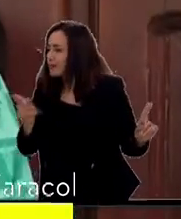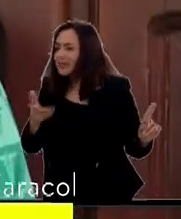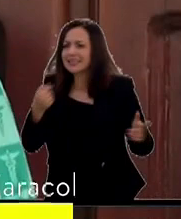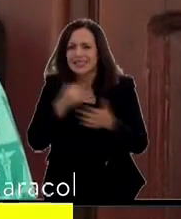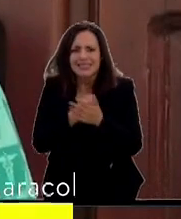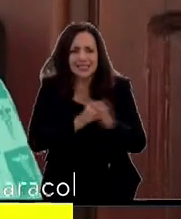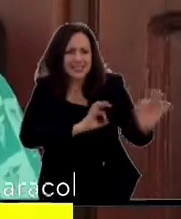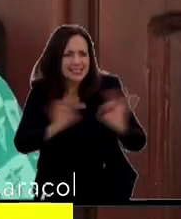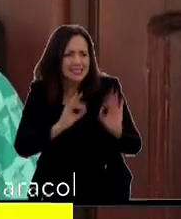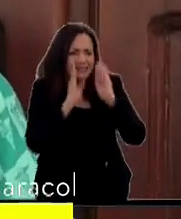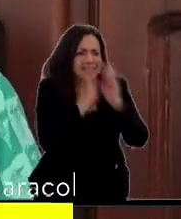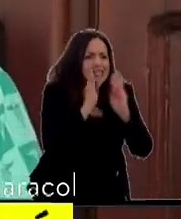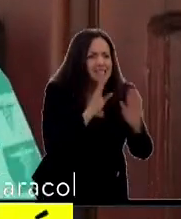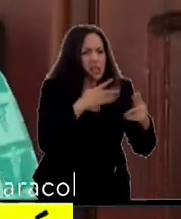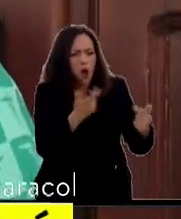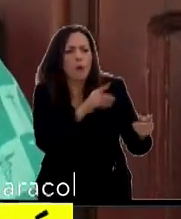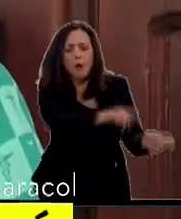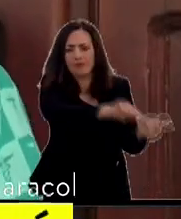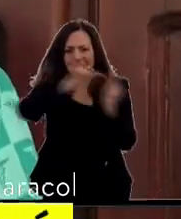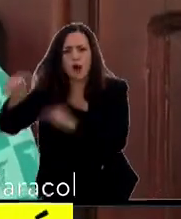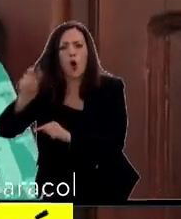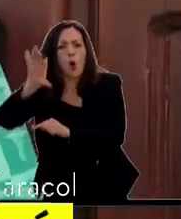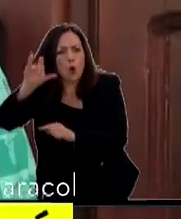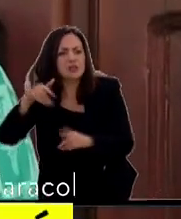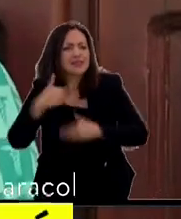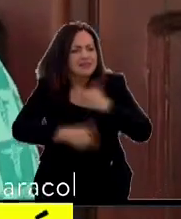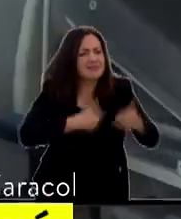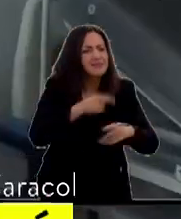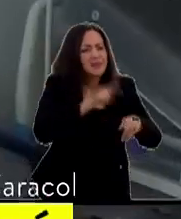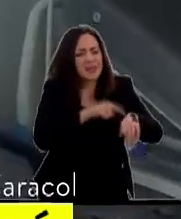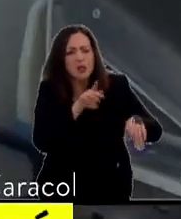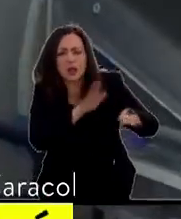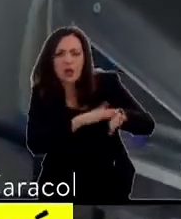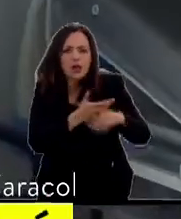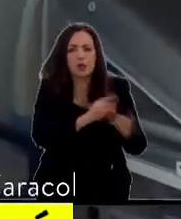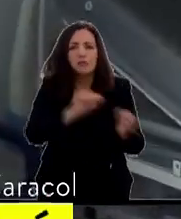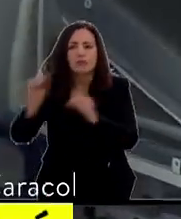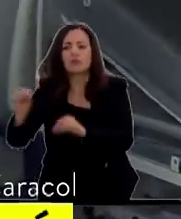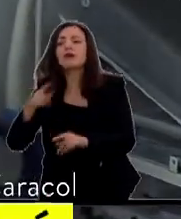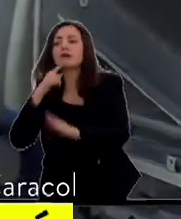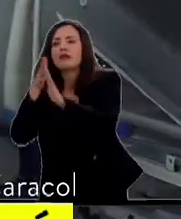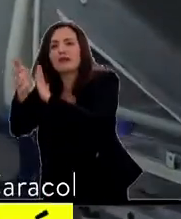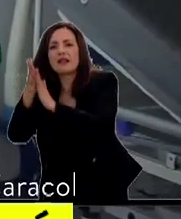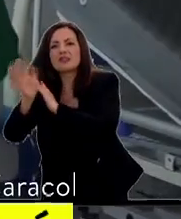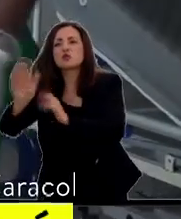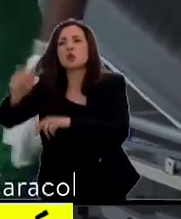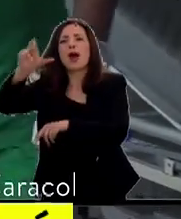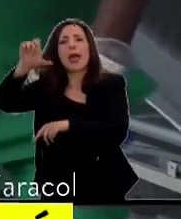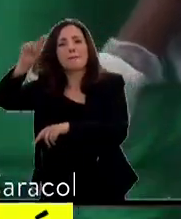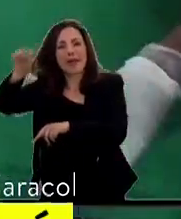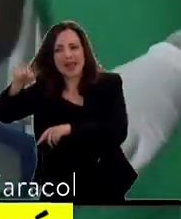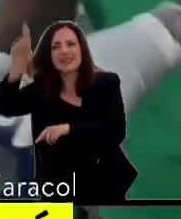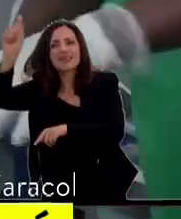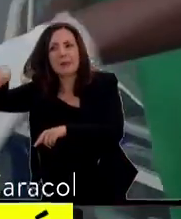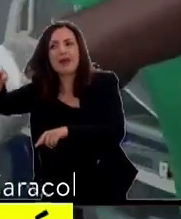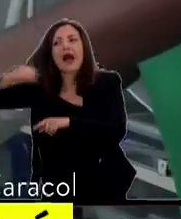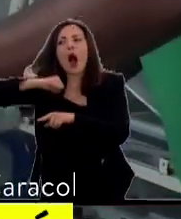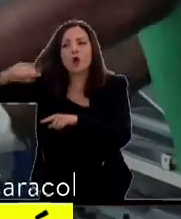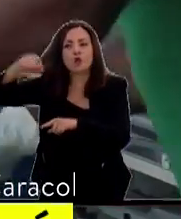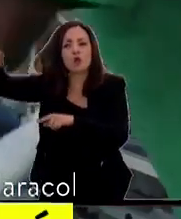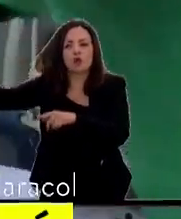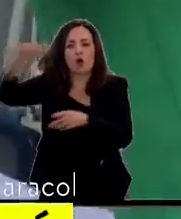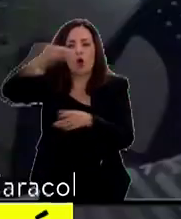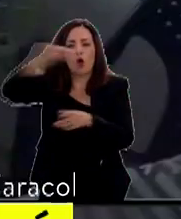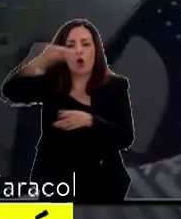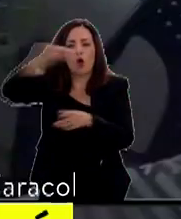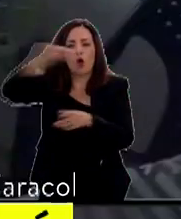hacer en el primer nivel, remitirla, comentarla al CRUBE, comentársela a su EPS, porque también esta tiene que ubicar la